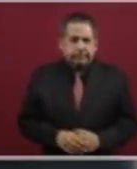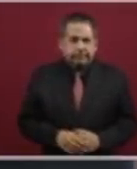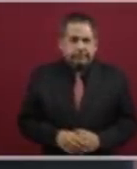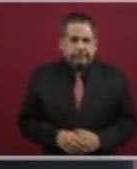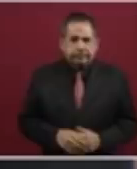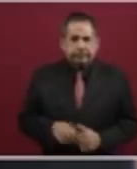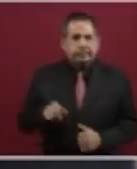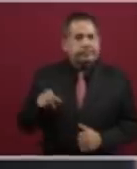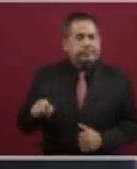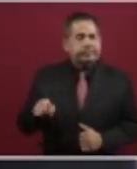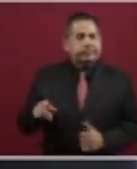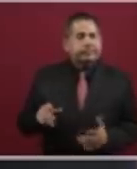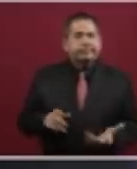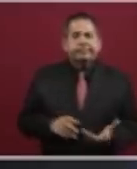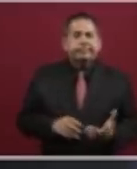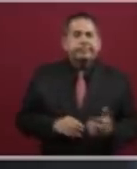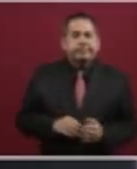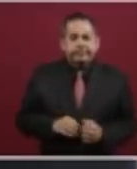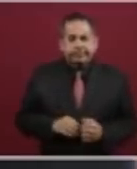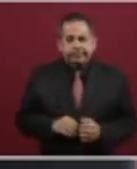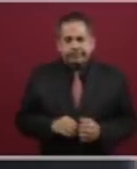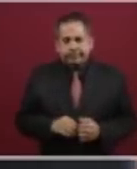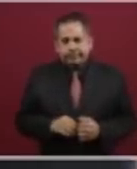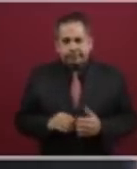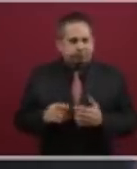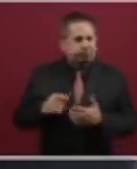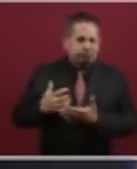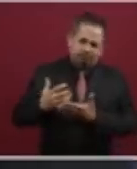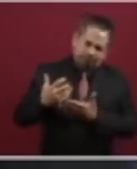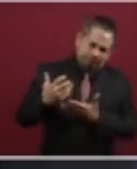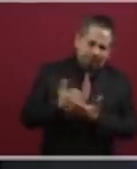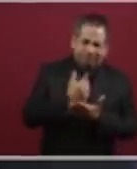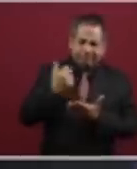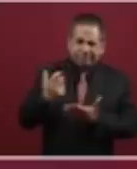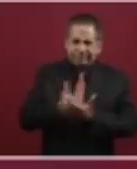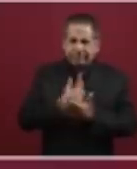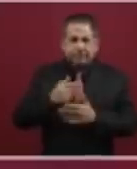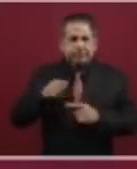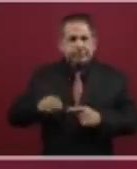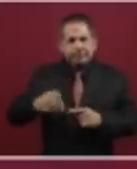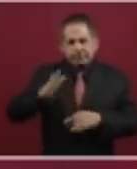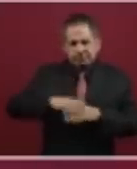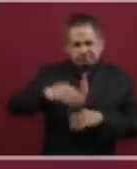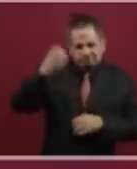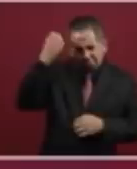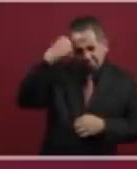les ganaba a todos porque tenía más experiencia,